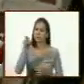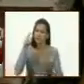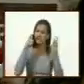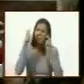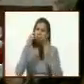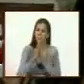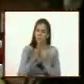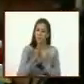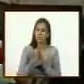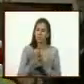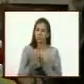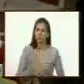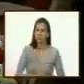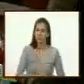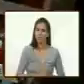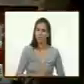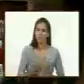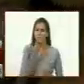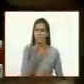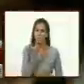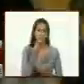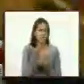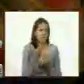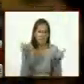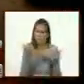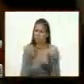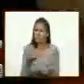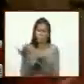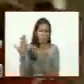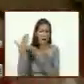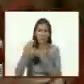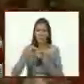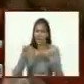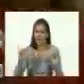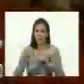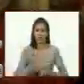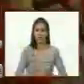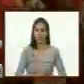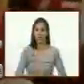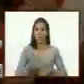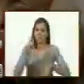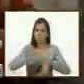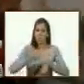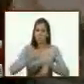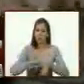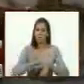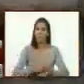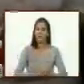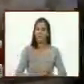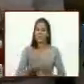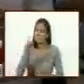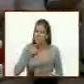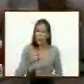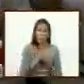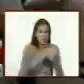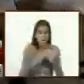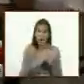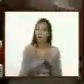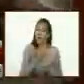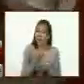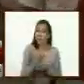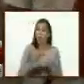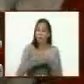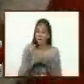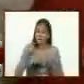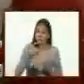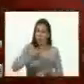Su enfermedad nada más es solamente un pasatiempo. Los pasatiempos es el tiempo que necesitamos para el triunfo. El tiempo